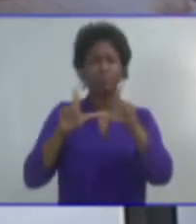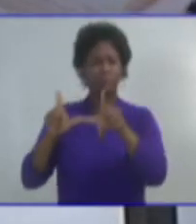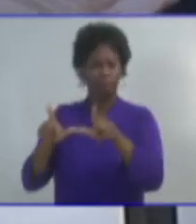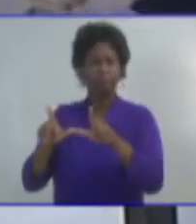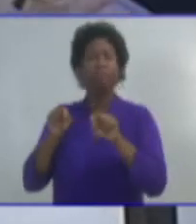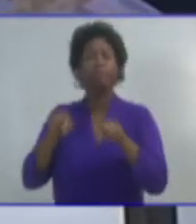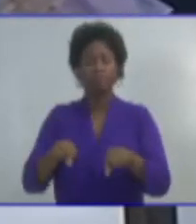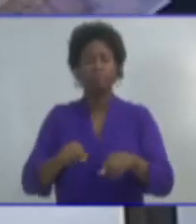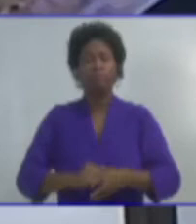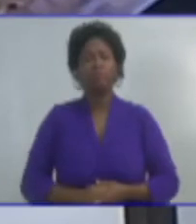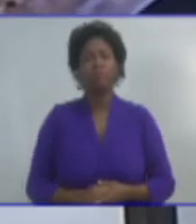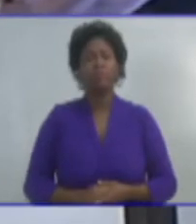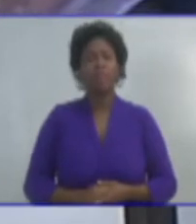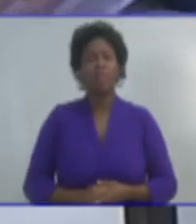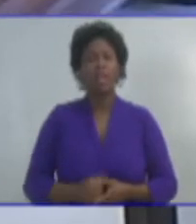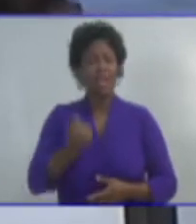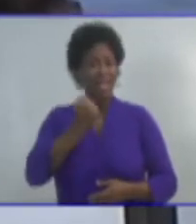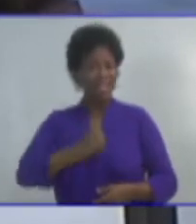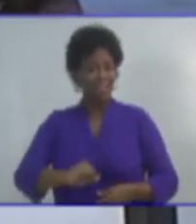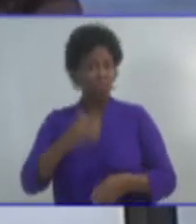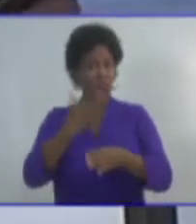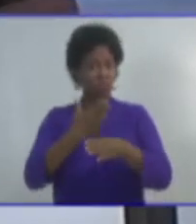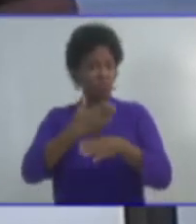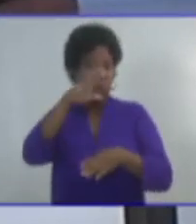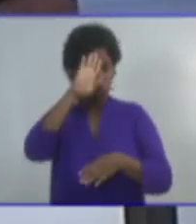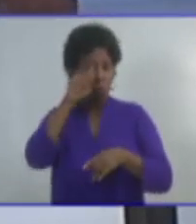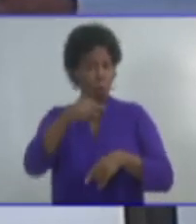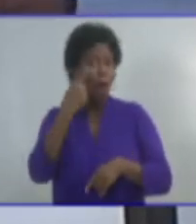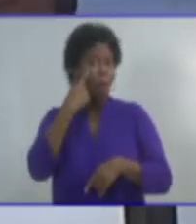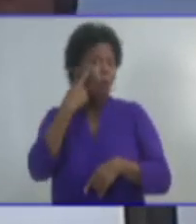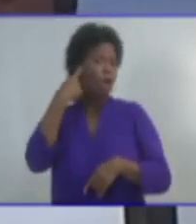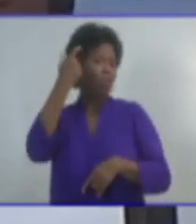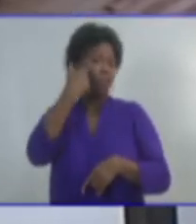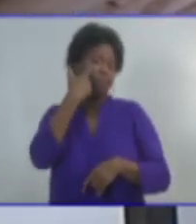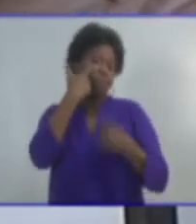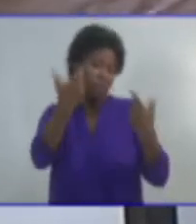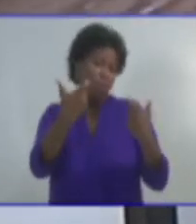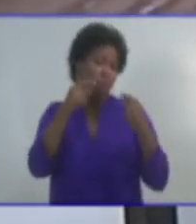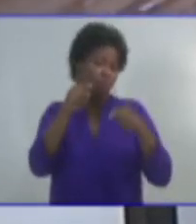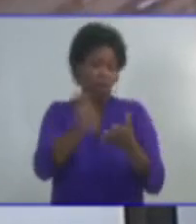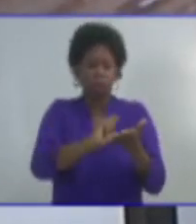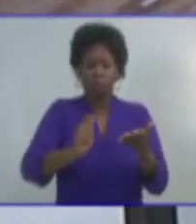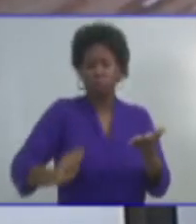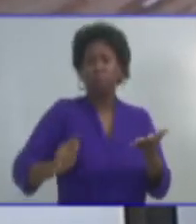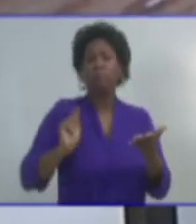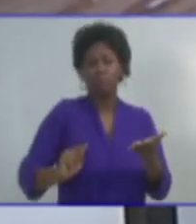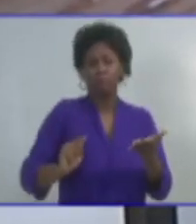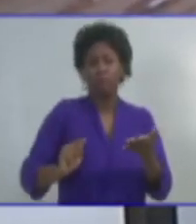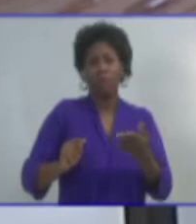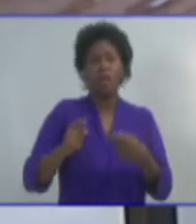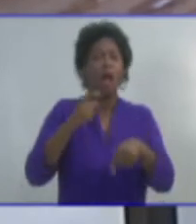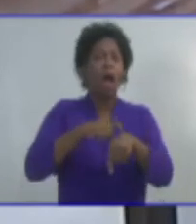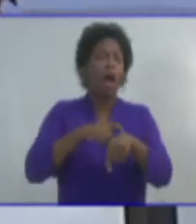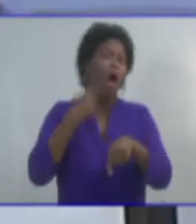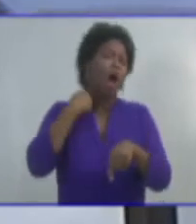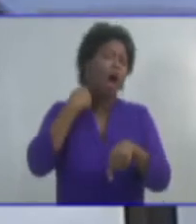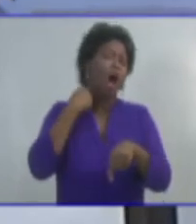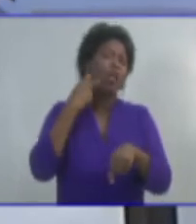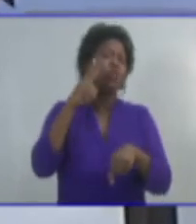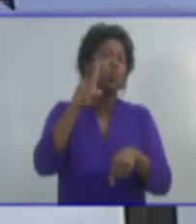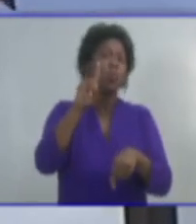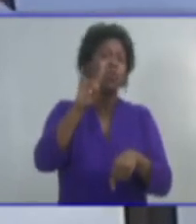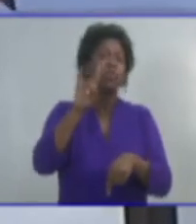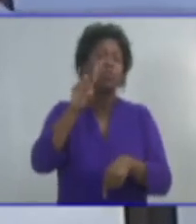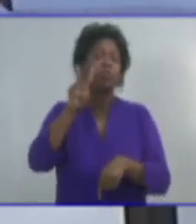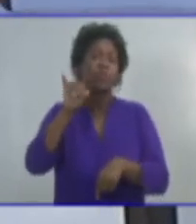en novela. Natural de Santiago de Cuba, la reconocida intelectual fue testigo y cronista de los sucesos del Moncada el 26